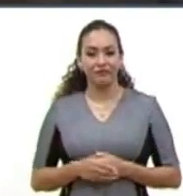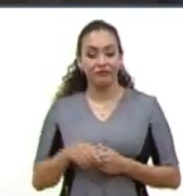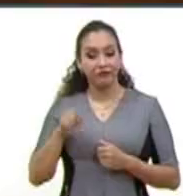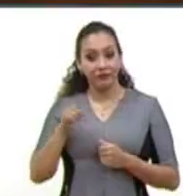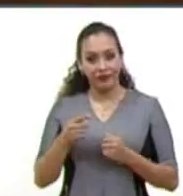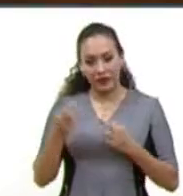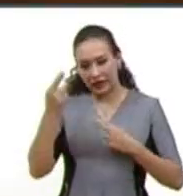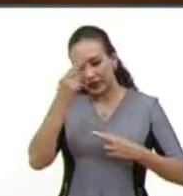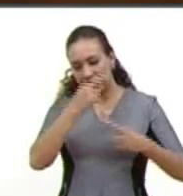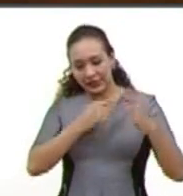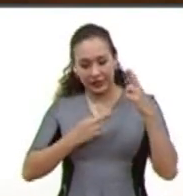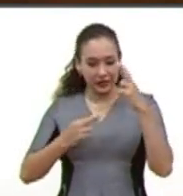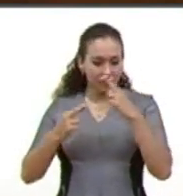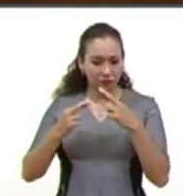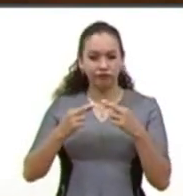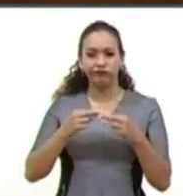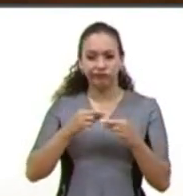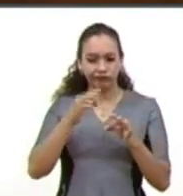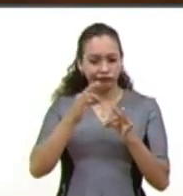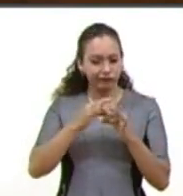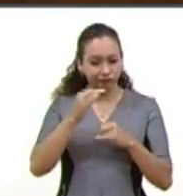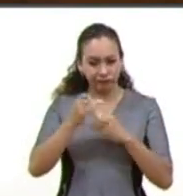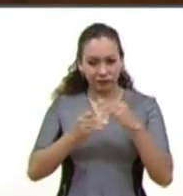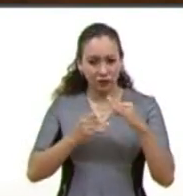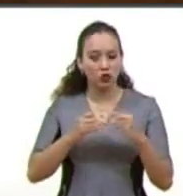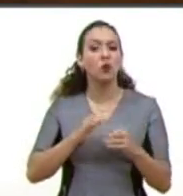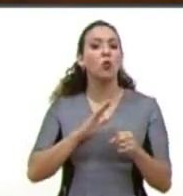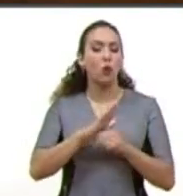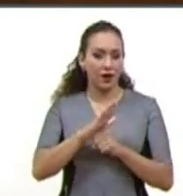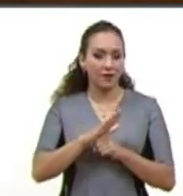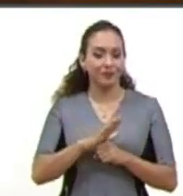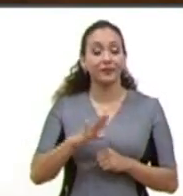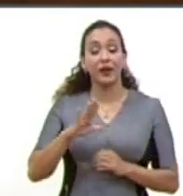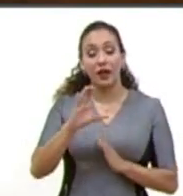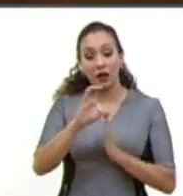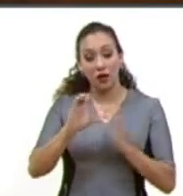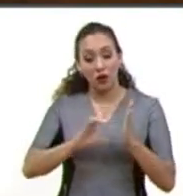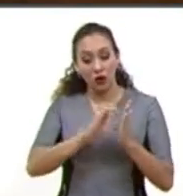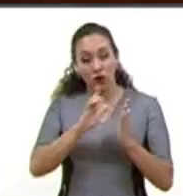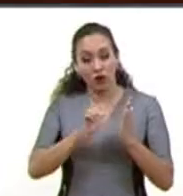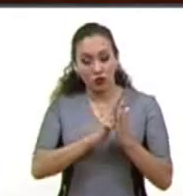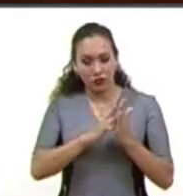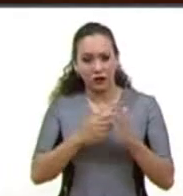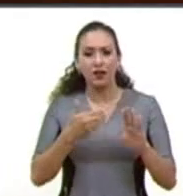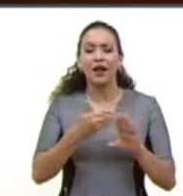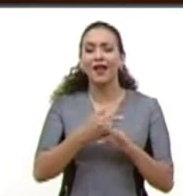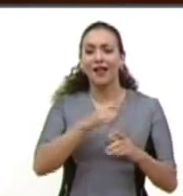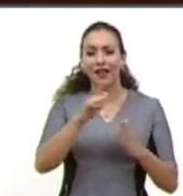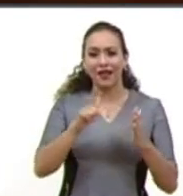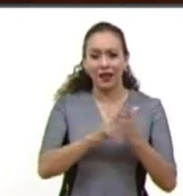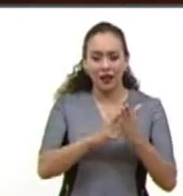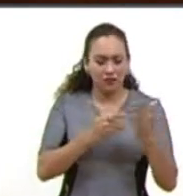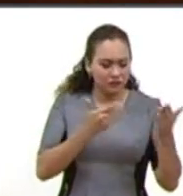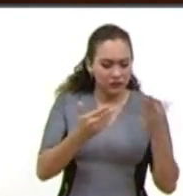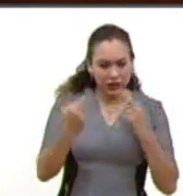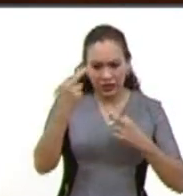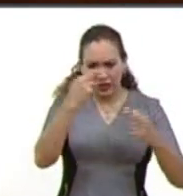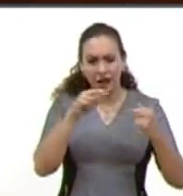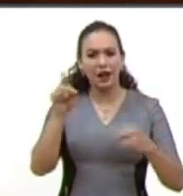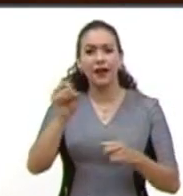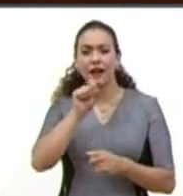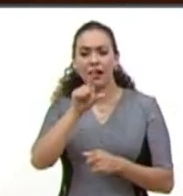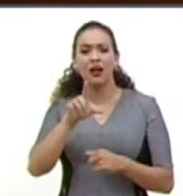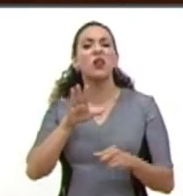el análisis de la acción de inconstitucionalidad promovida contra disposiciones del Código Electoral de Jalisco. Se trata de